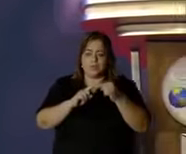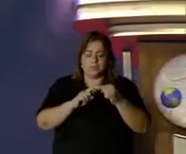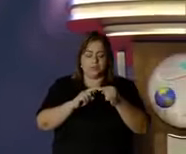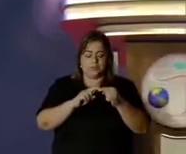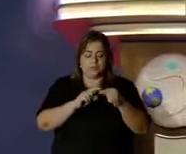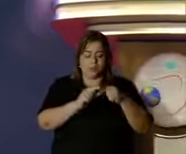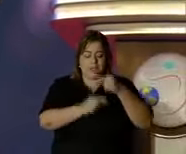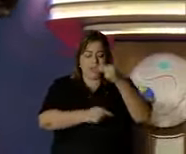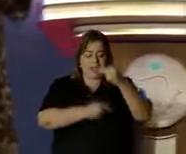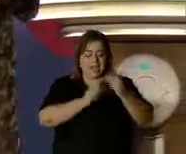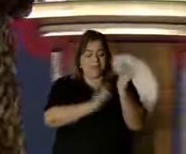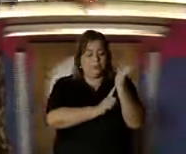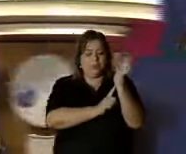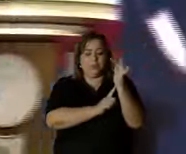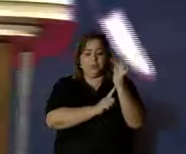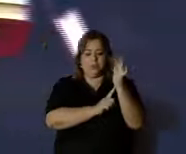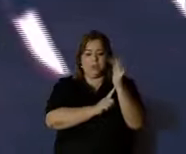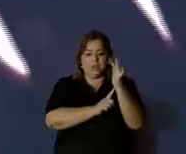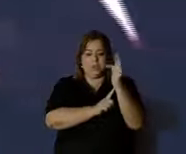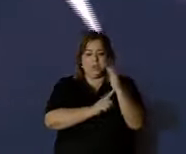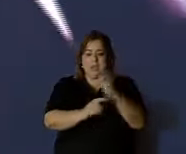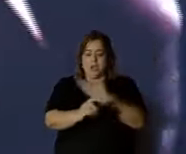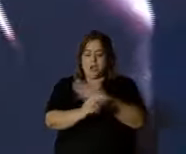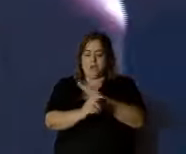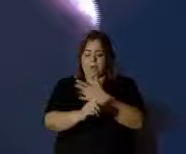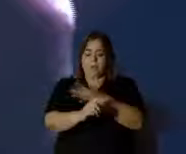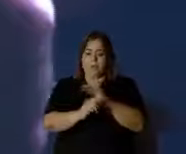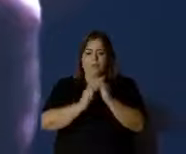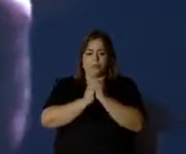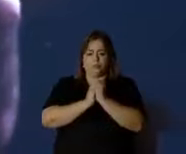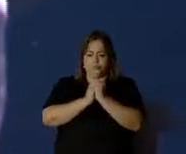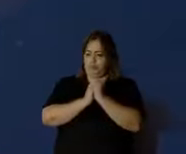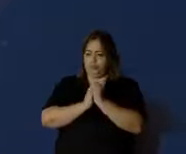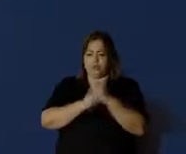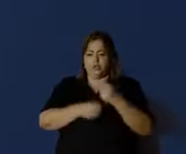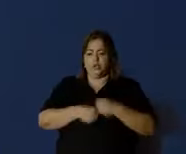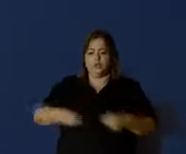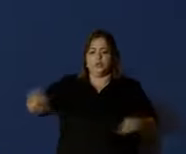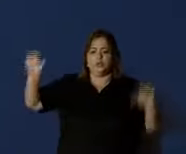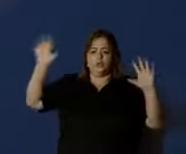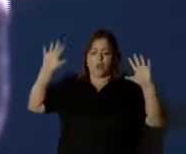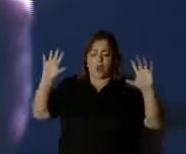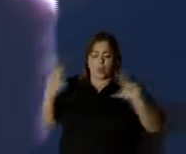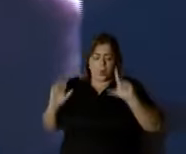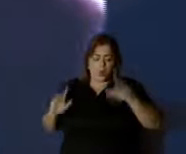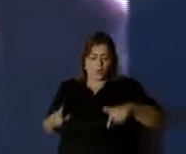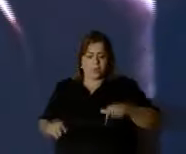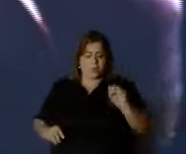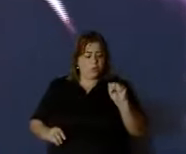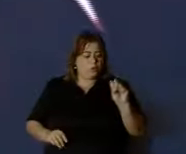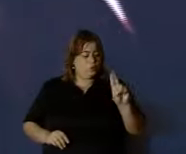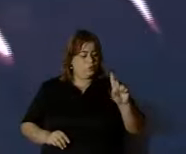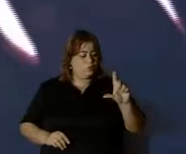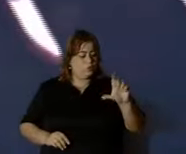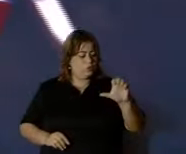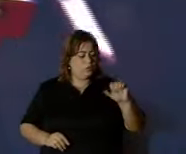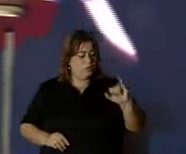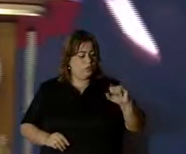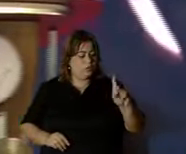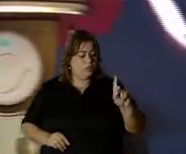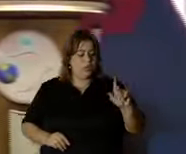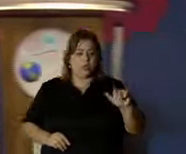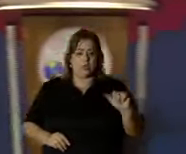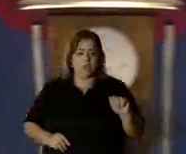estaba moviendo el Espíritu Santo. Y yo levantaba la mano, y yo levantaba. Después vino Zuleika y aquello fue terrible. Después